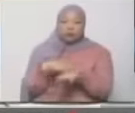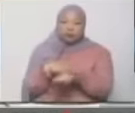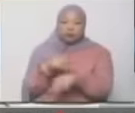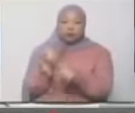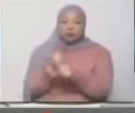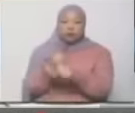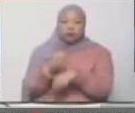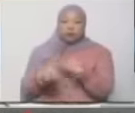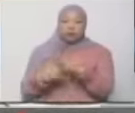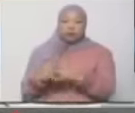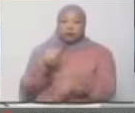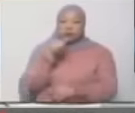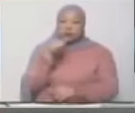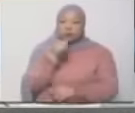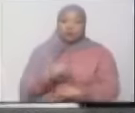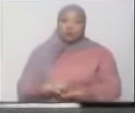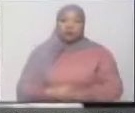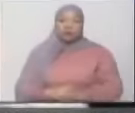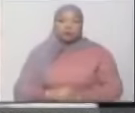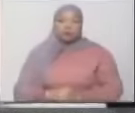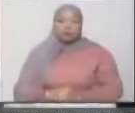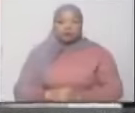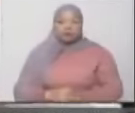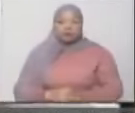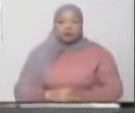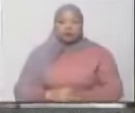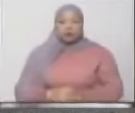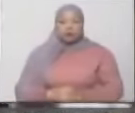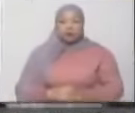ALBA. ¿No? Bueno,